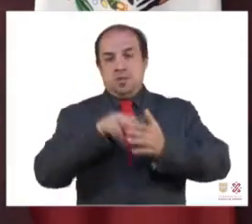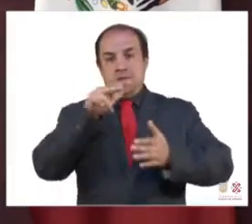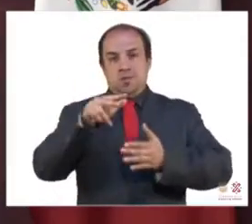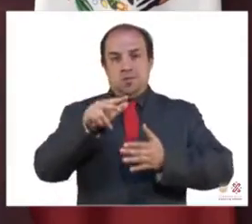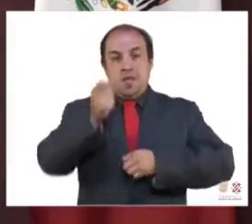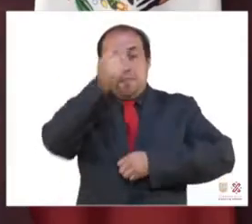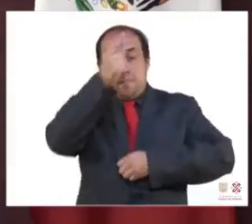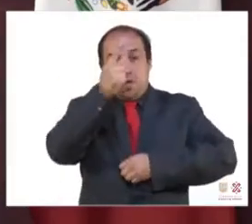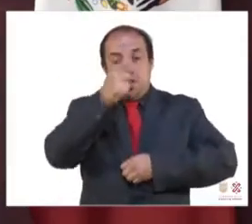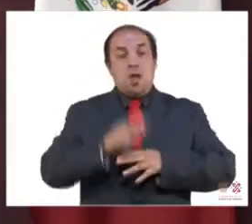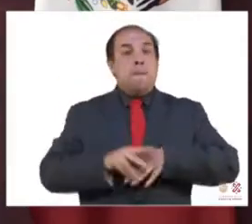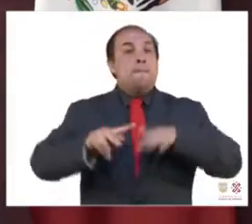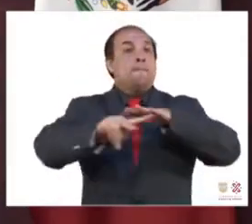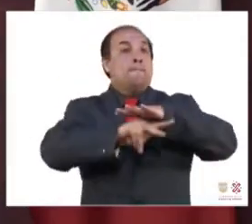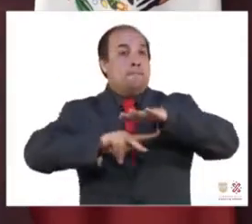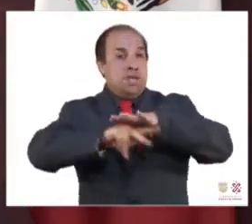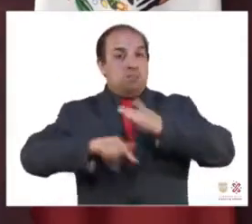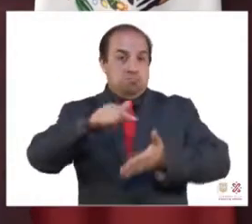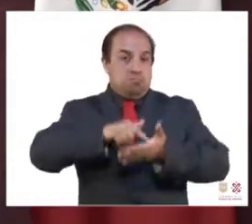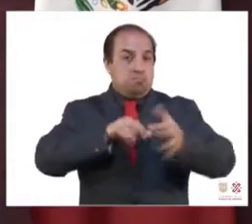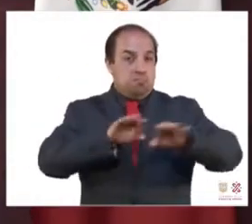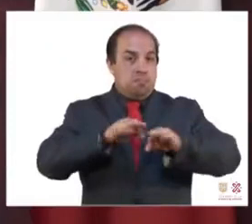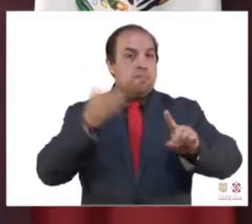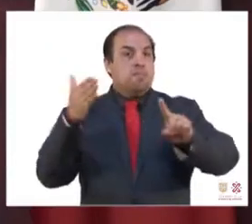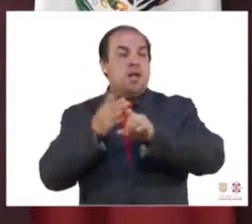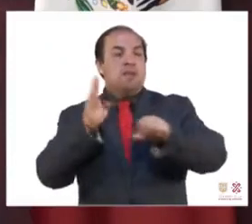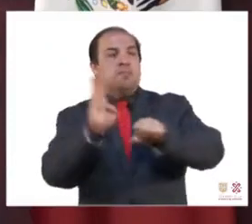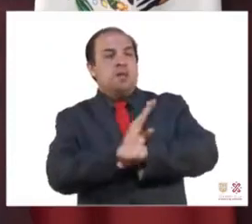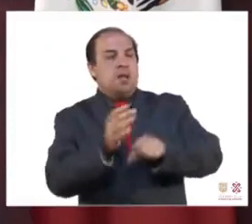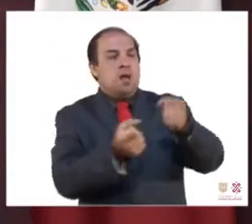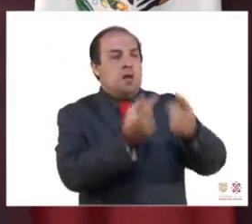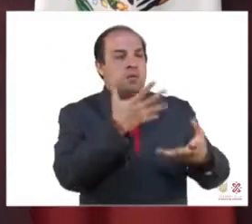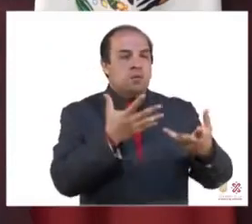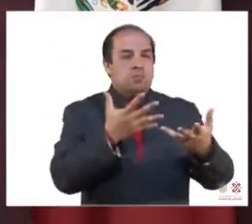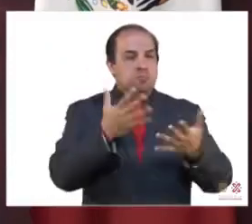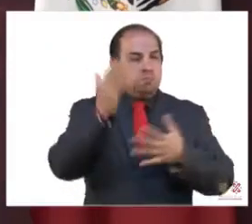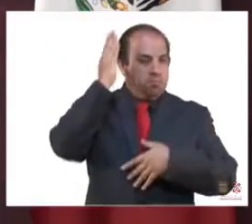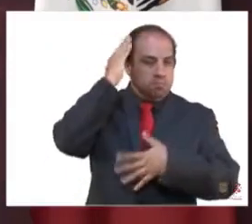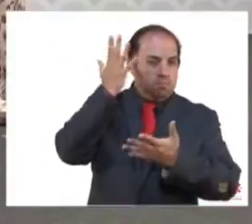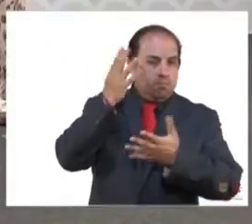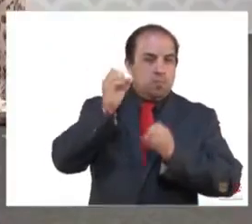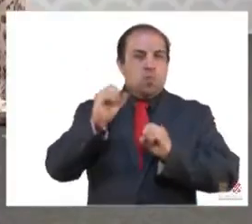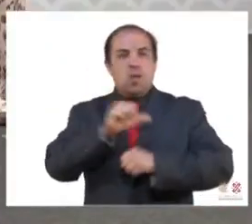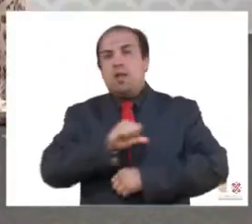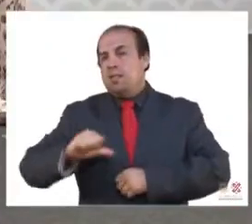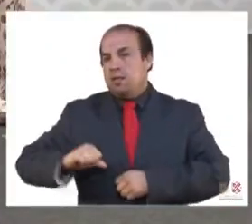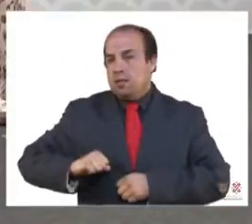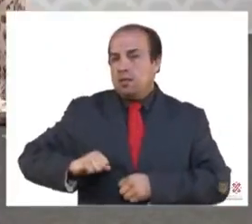plazas para beneficiar pues algunas dirigencias alcaldías